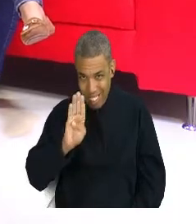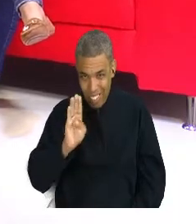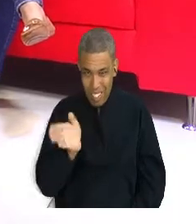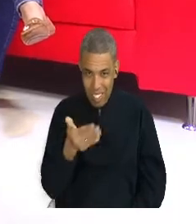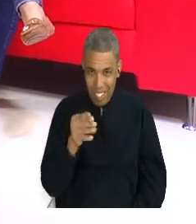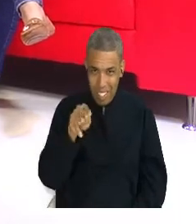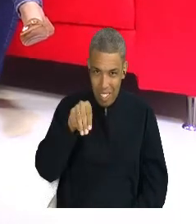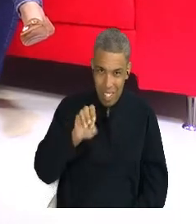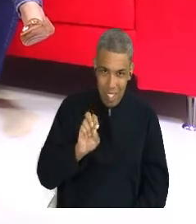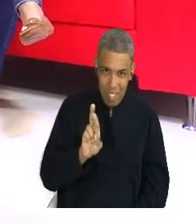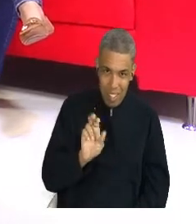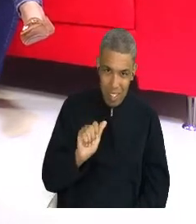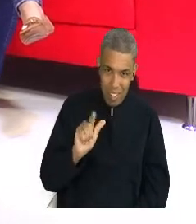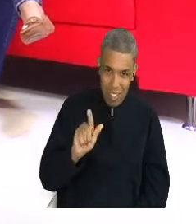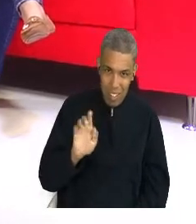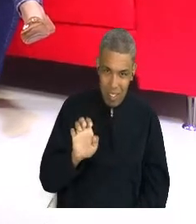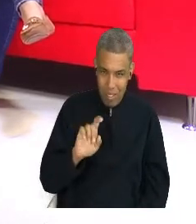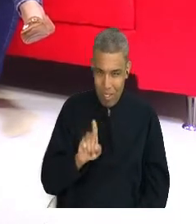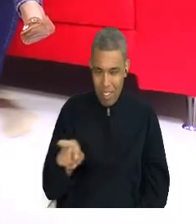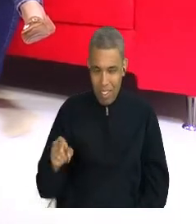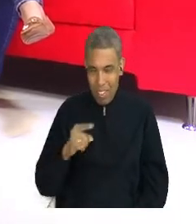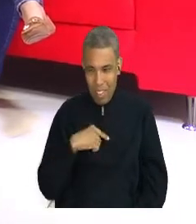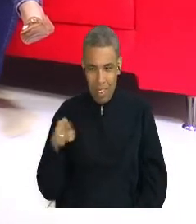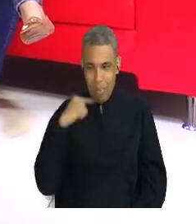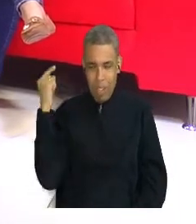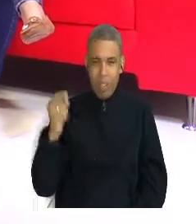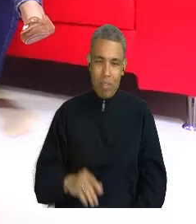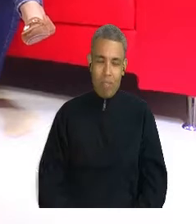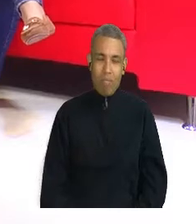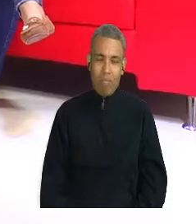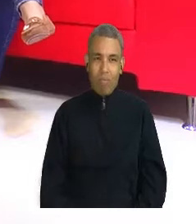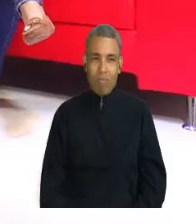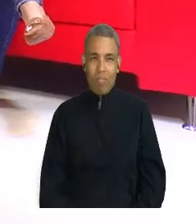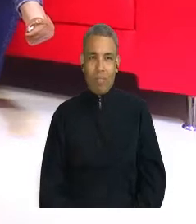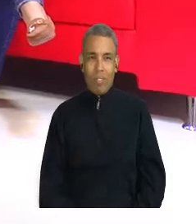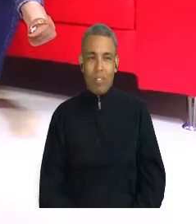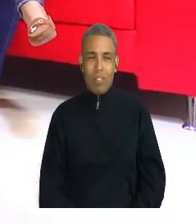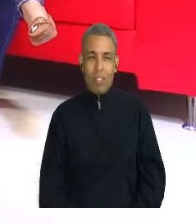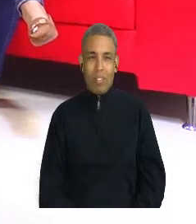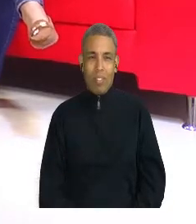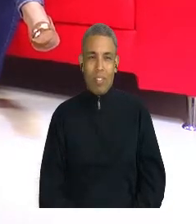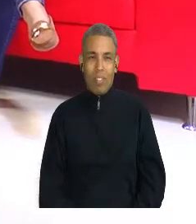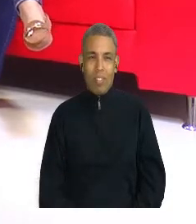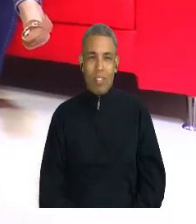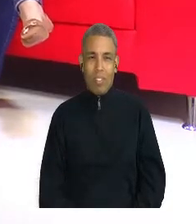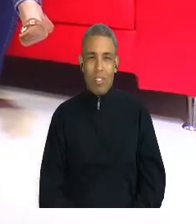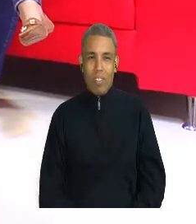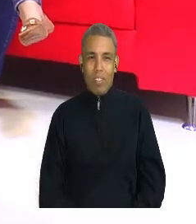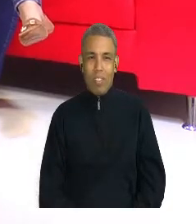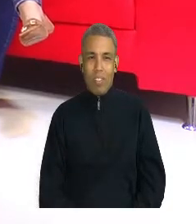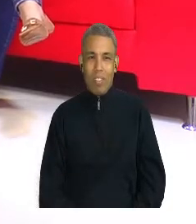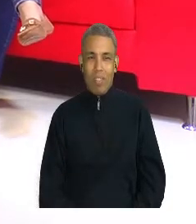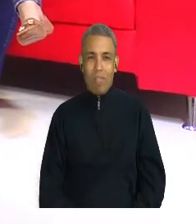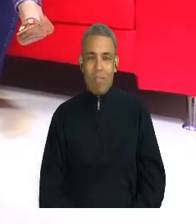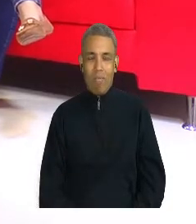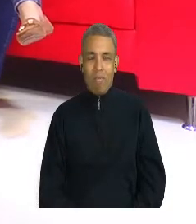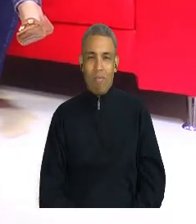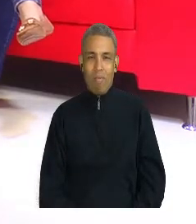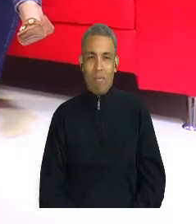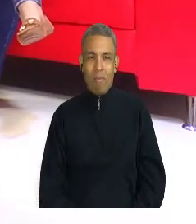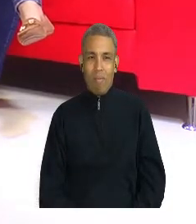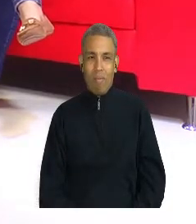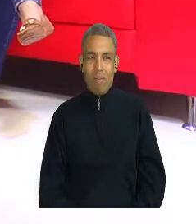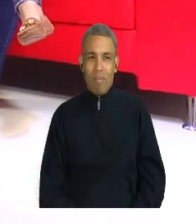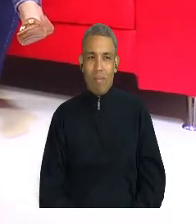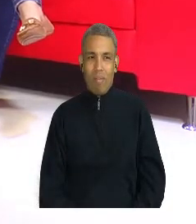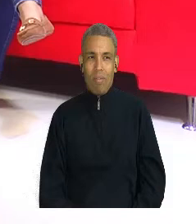Me confundo, ay, no te explican. Bueno, listo. Digamos que llevas una medio ganada y medio no ganada. Llevas media ganada. Y